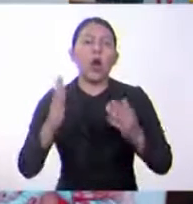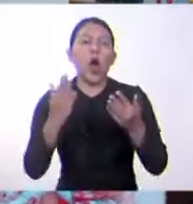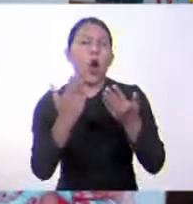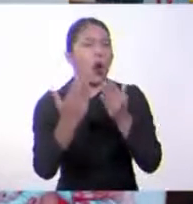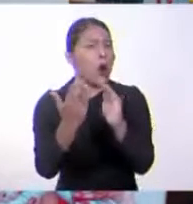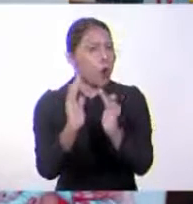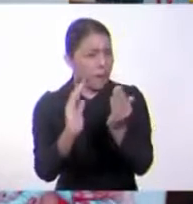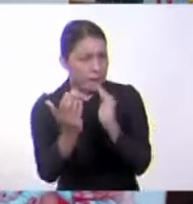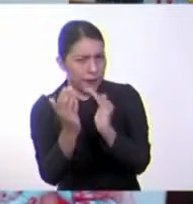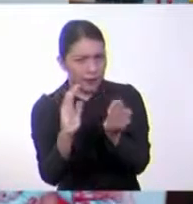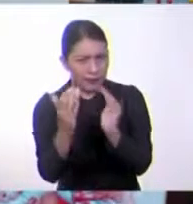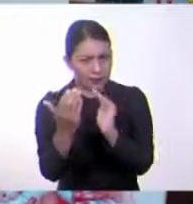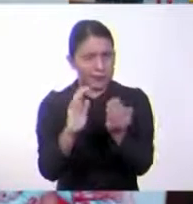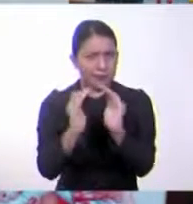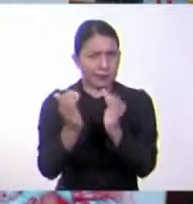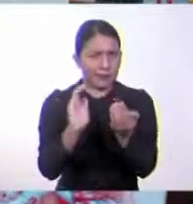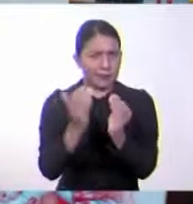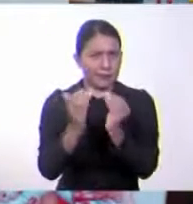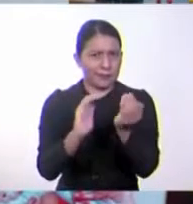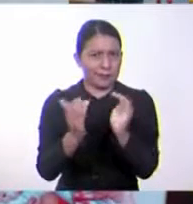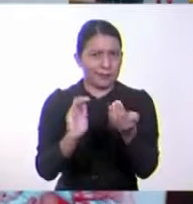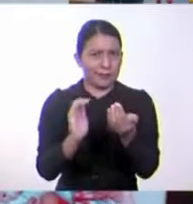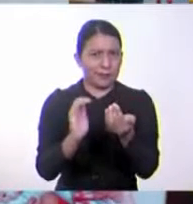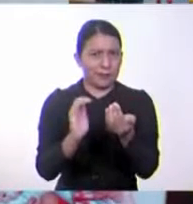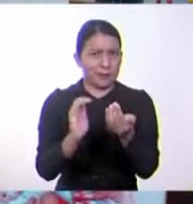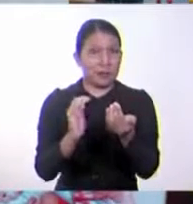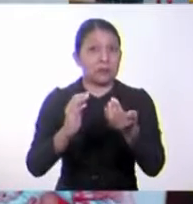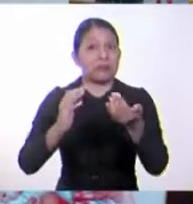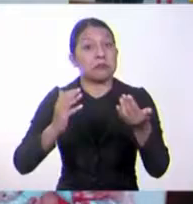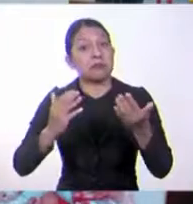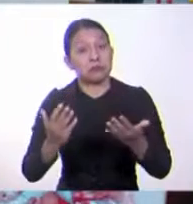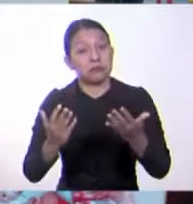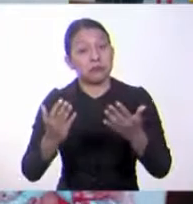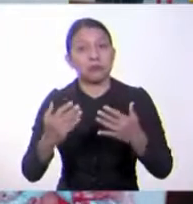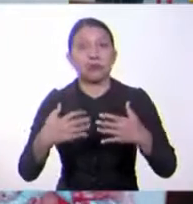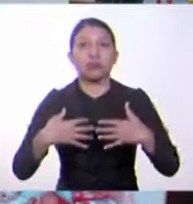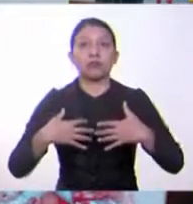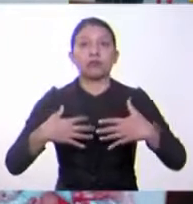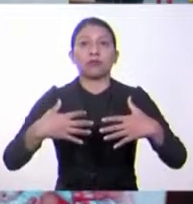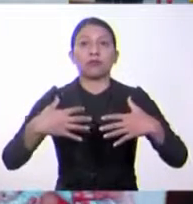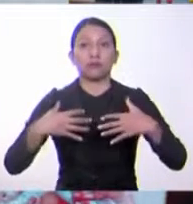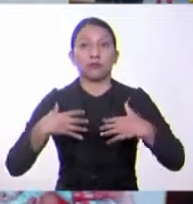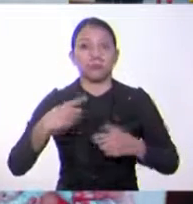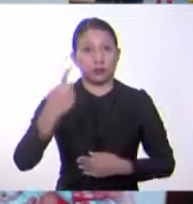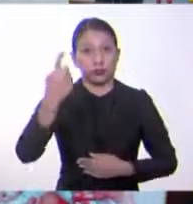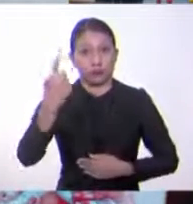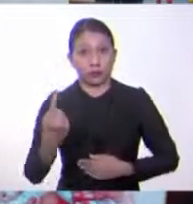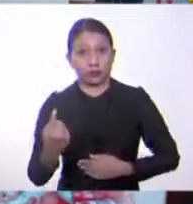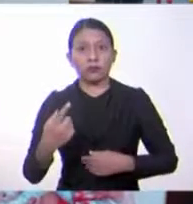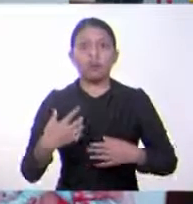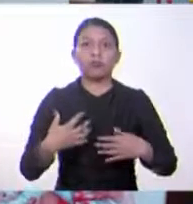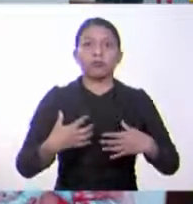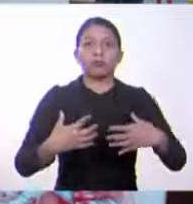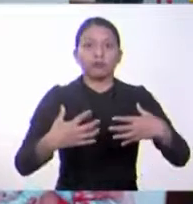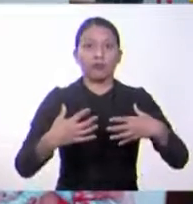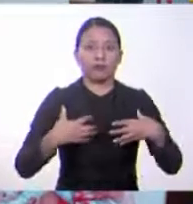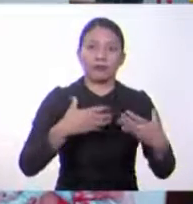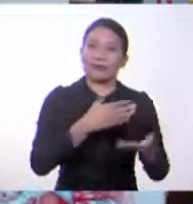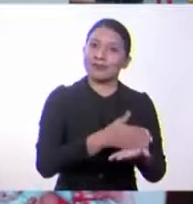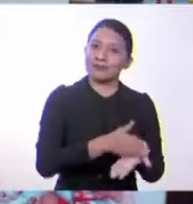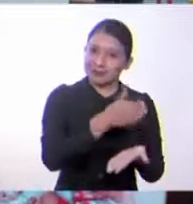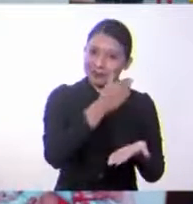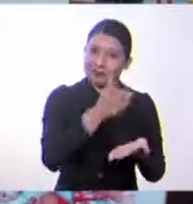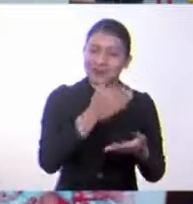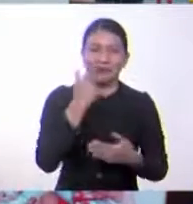comparativa sobre los órganos que están del sistema respiratorio humano con los de otros animales. Así que